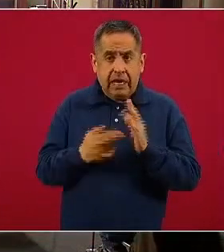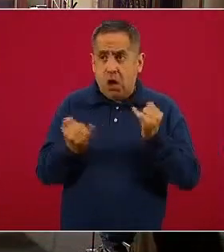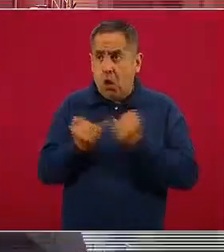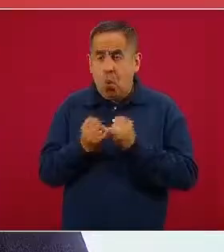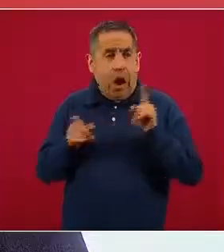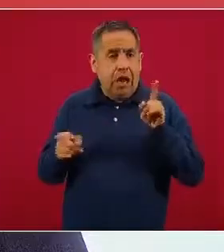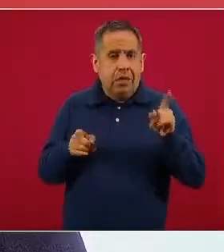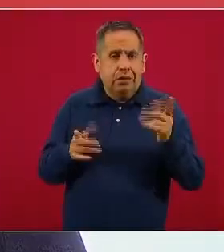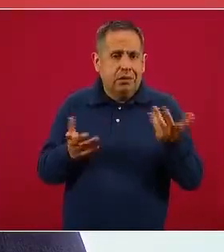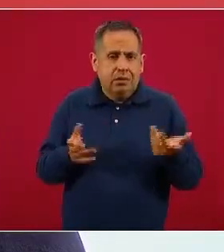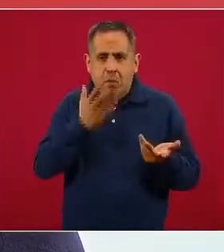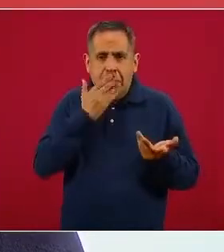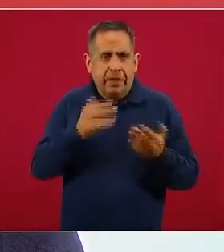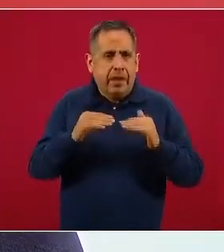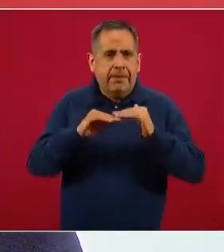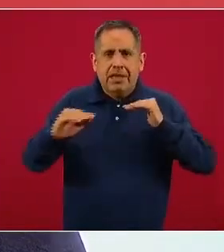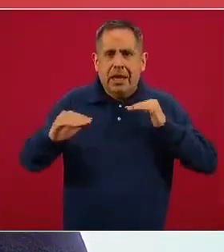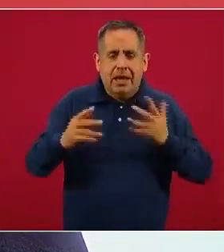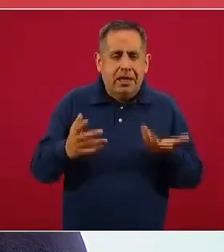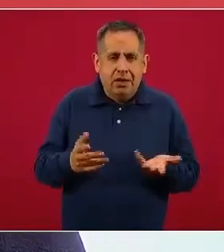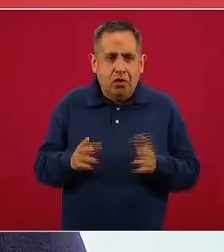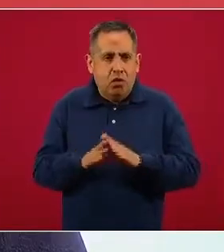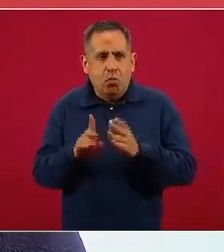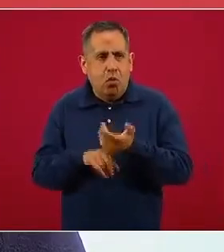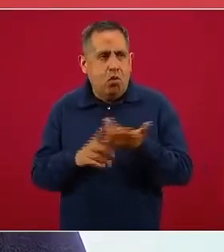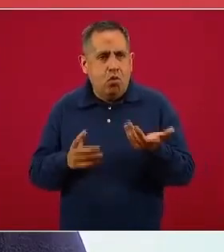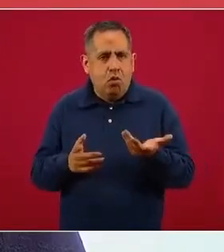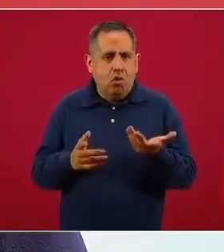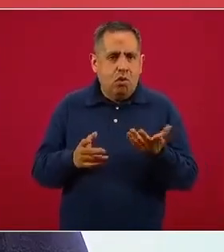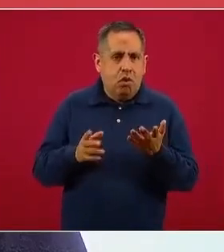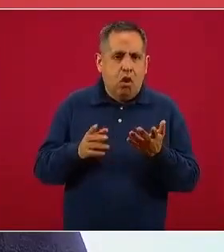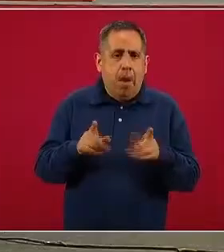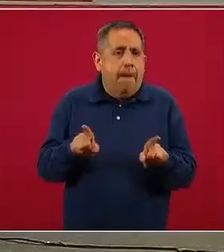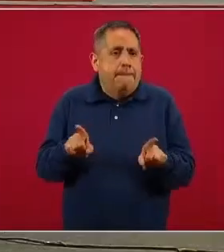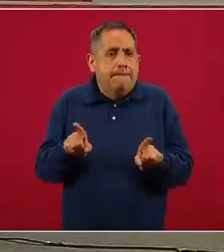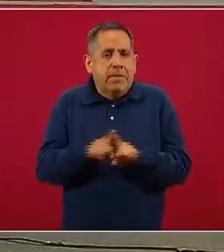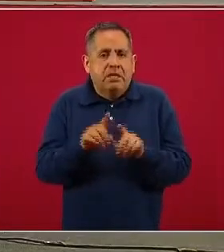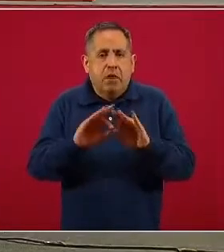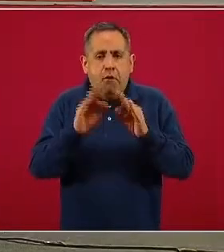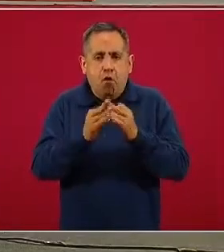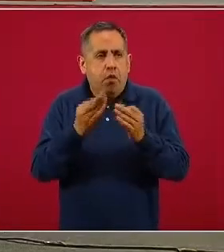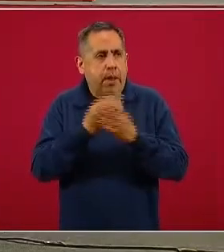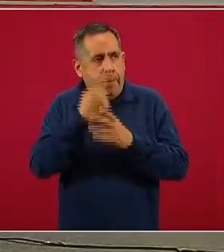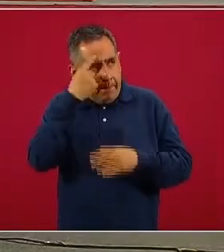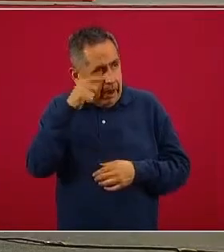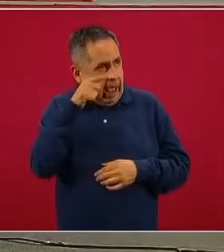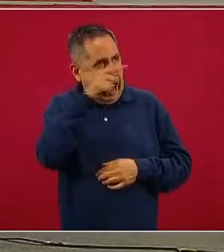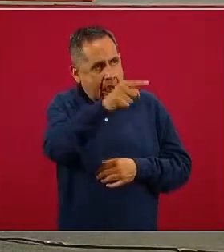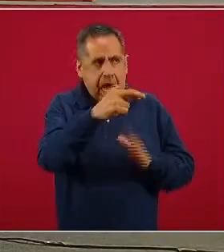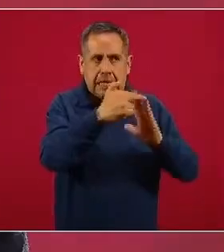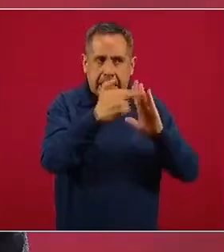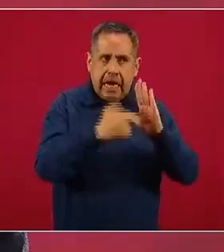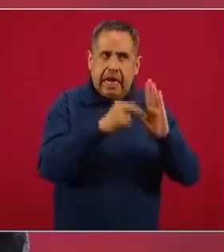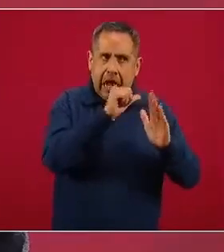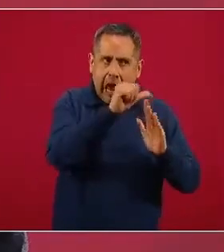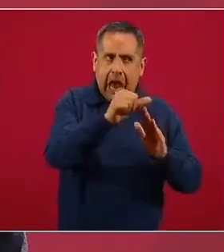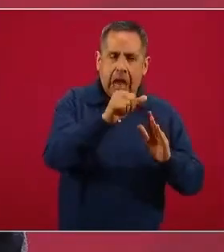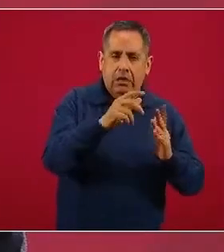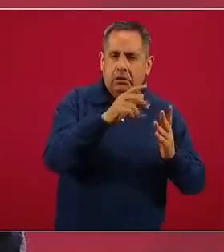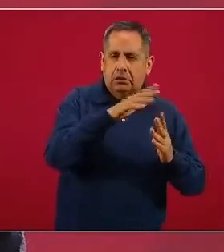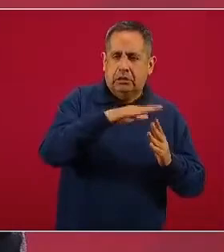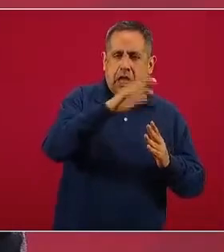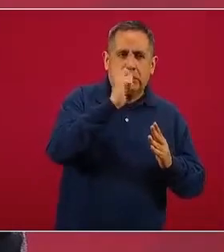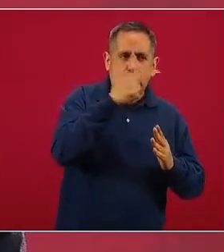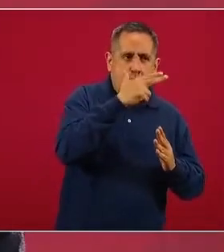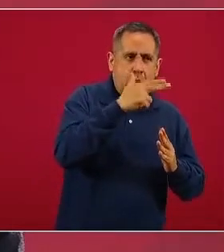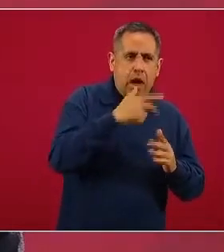una medida nacional o en este caso la misma cantidad o magnitud de